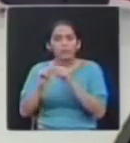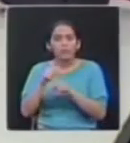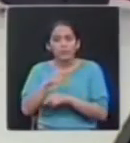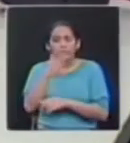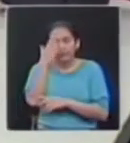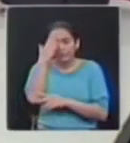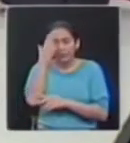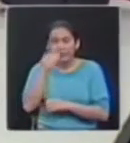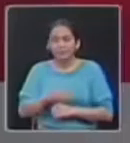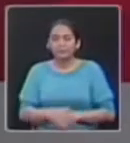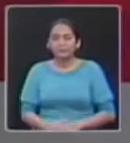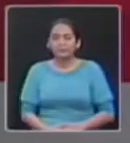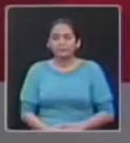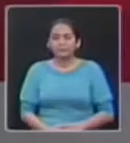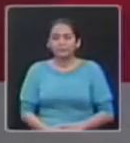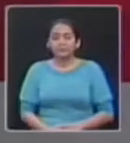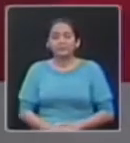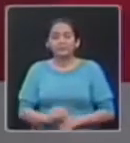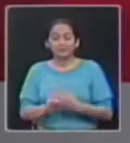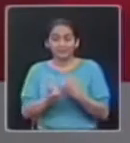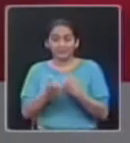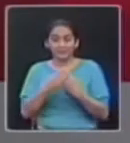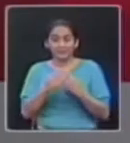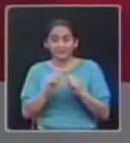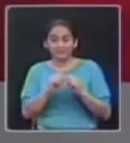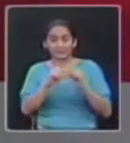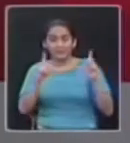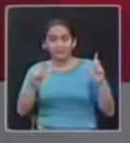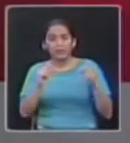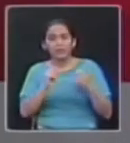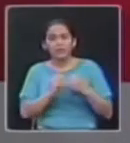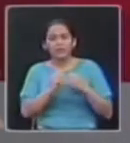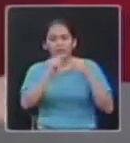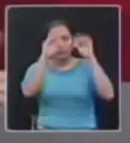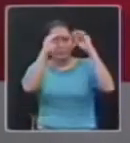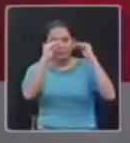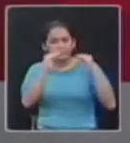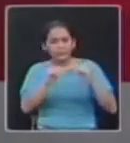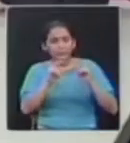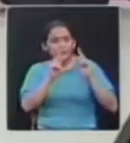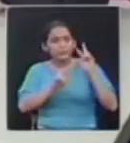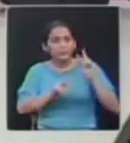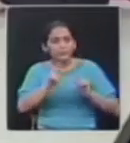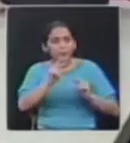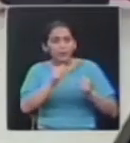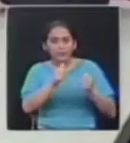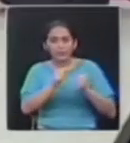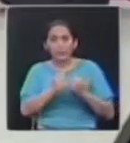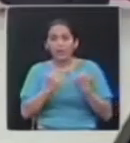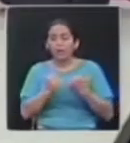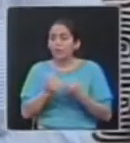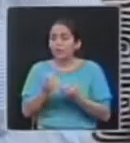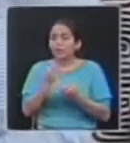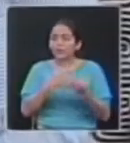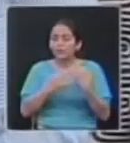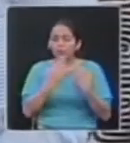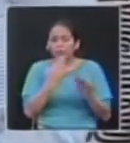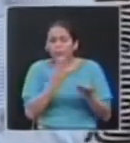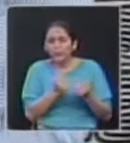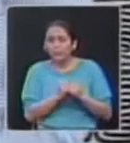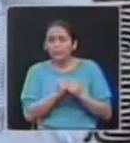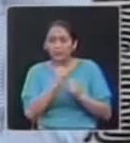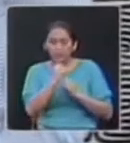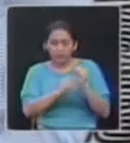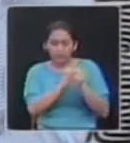se los proporciona el portal, en este primer semestre del año, ¿cómo les ha ido? A nosotros, al ser un medio de